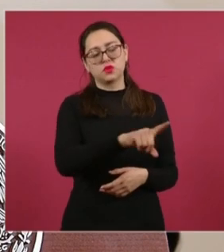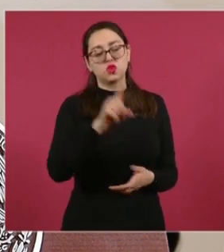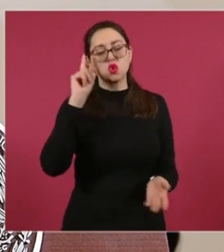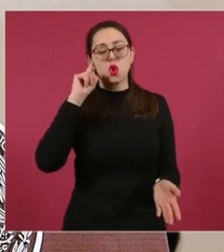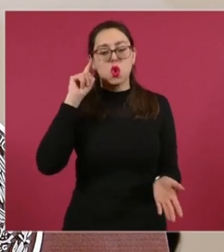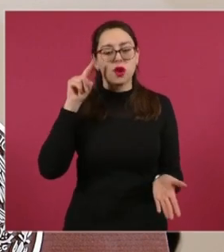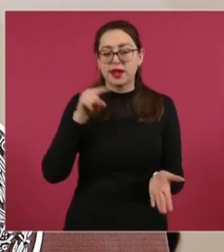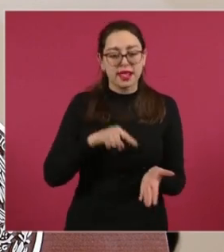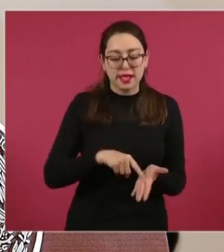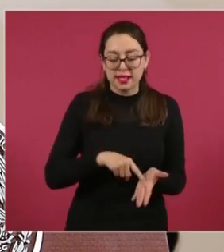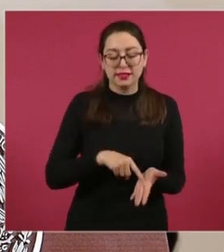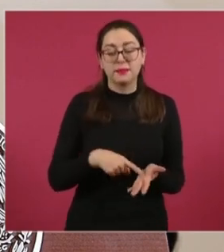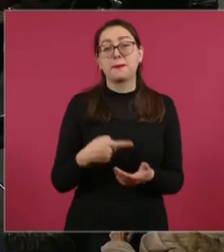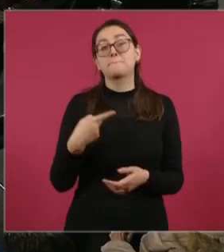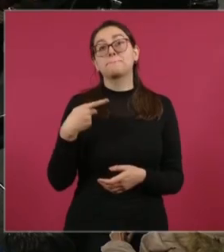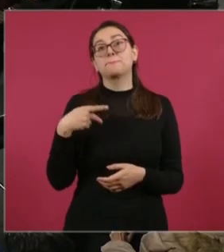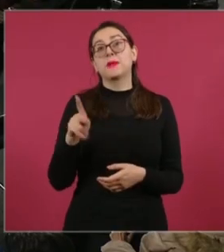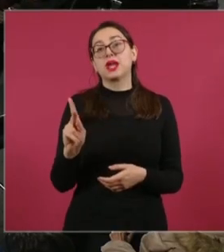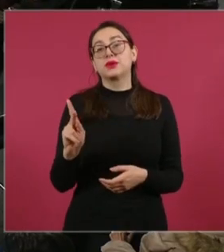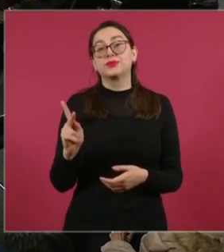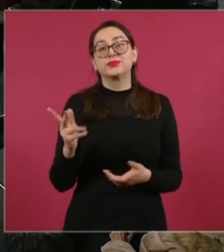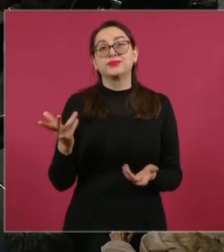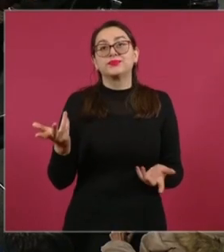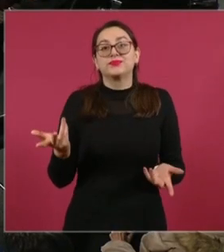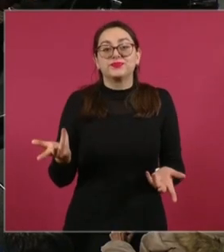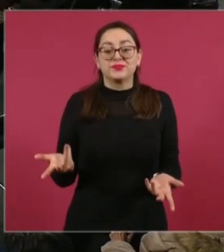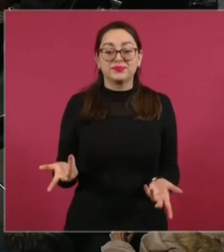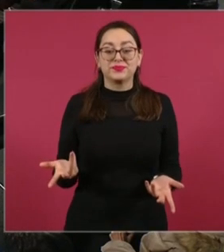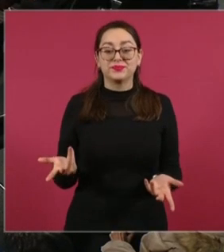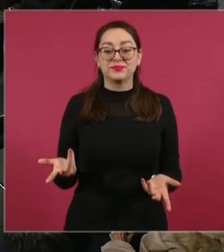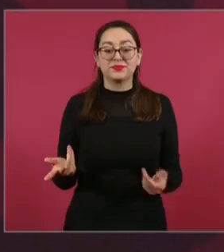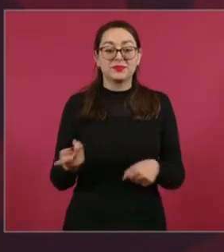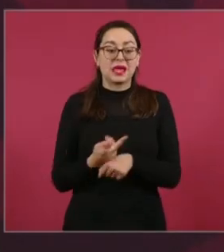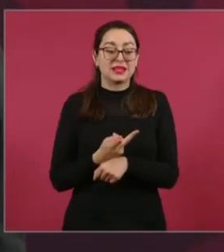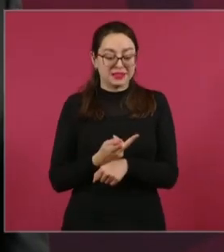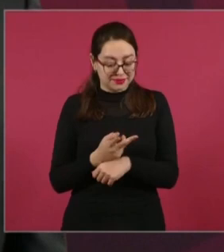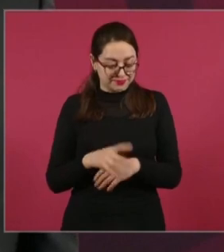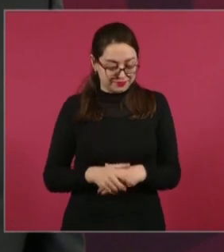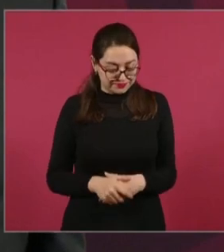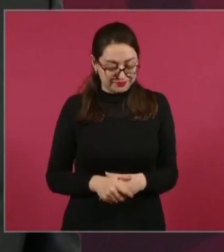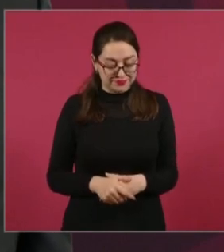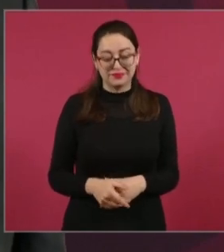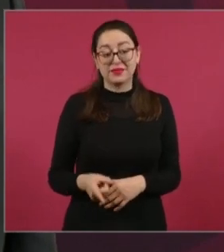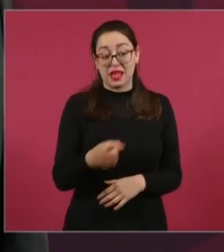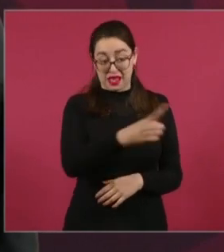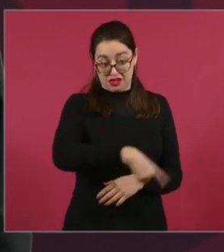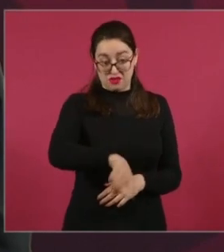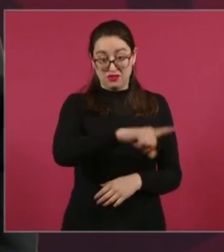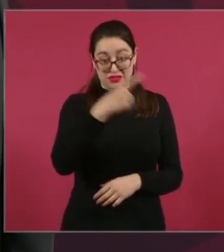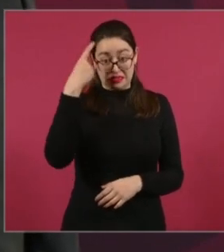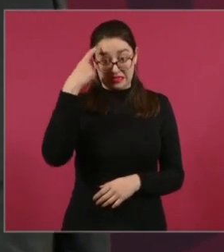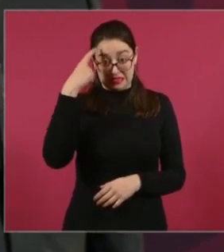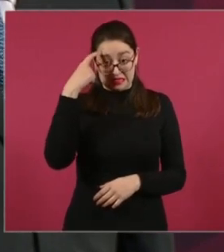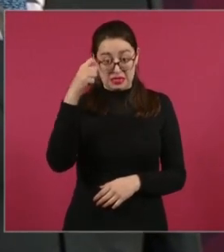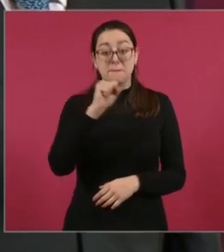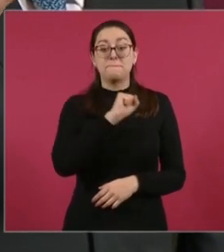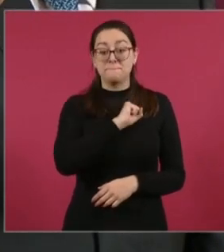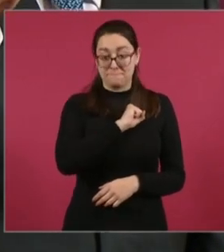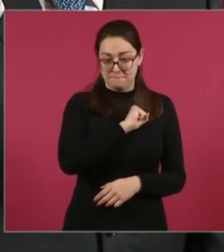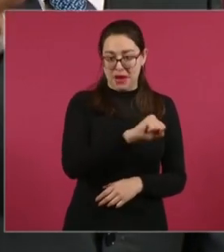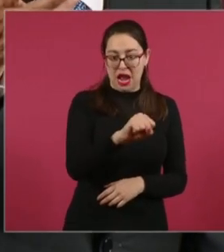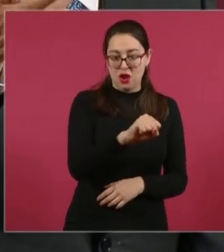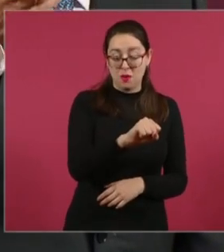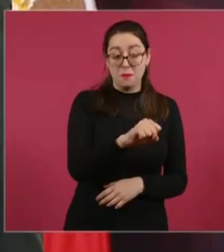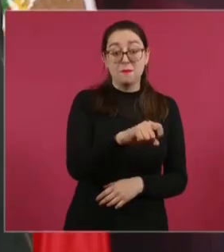el perverso piensa que